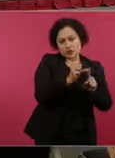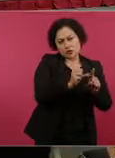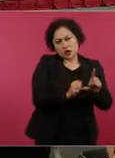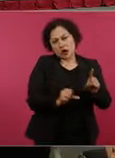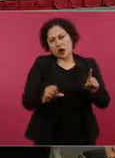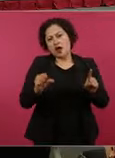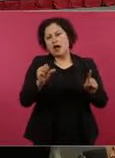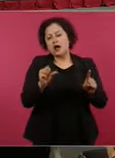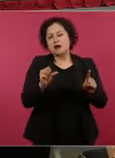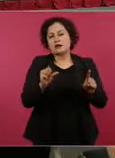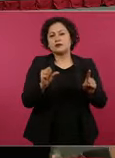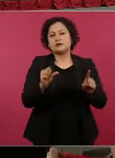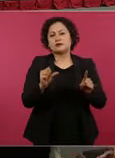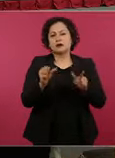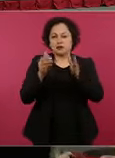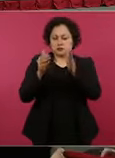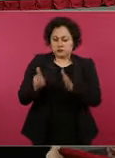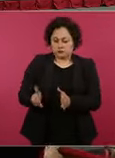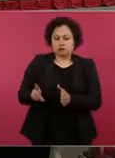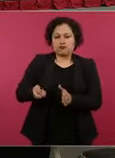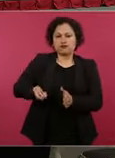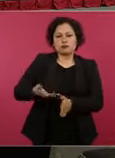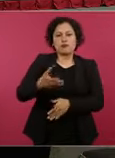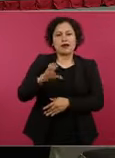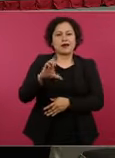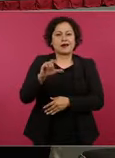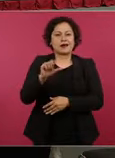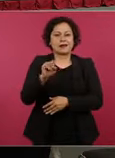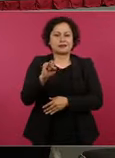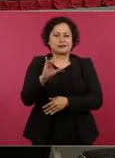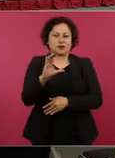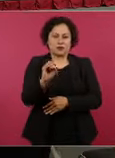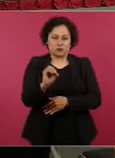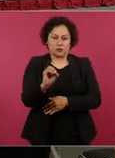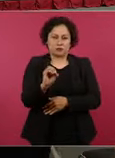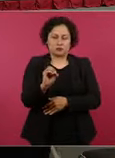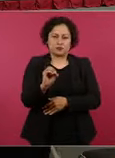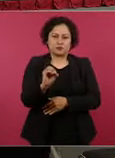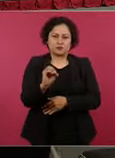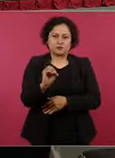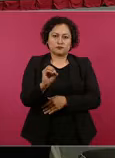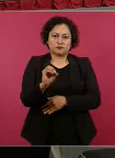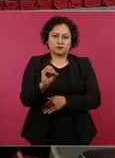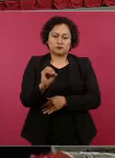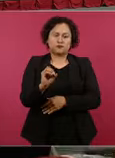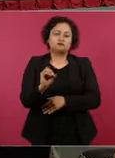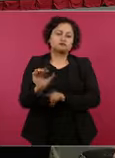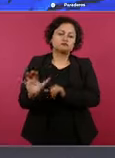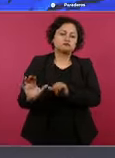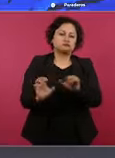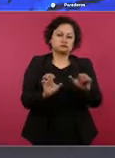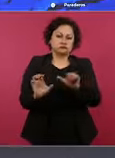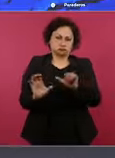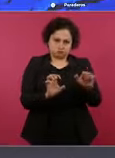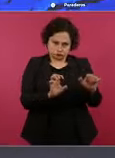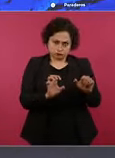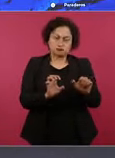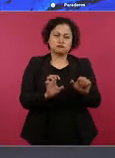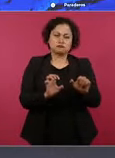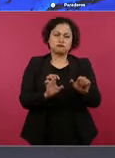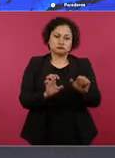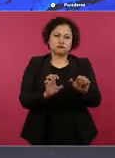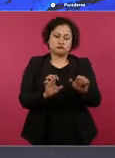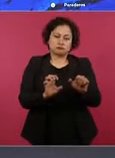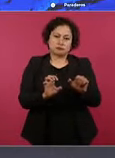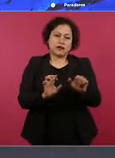hasta el periodo clásico, que es el 600 después de la